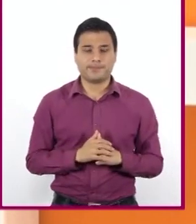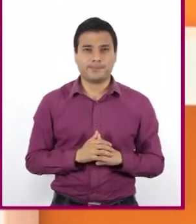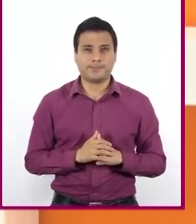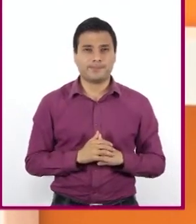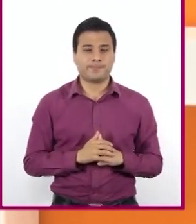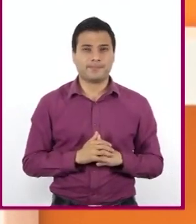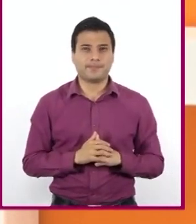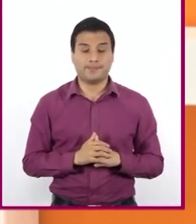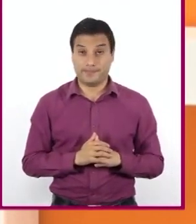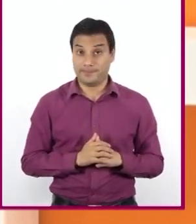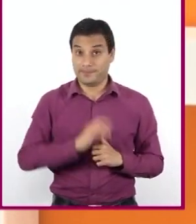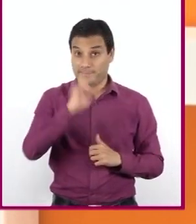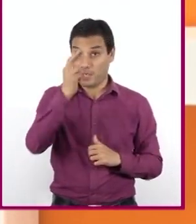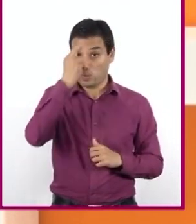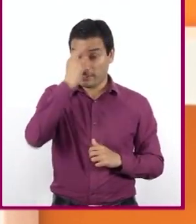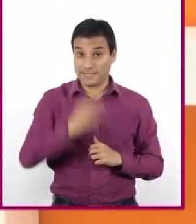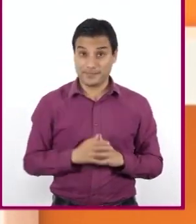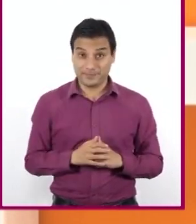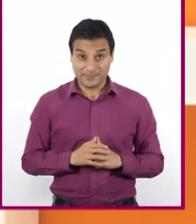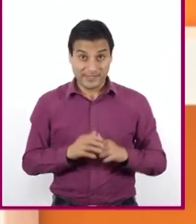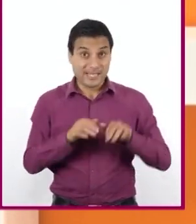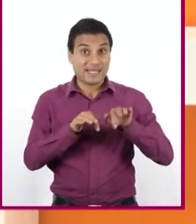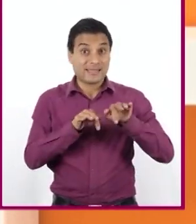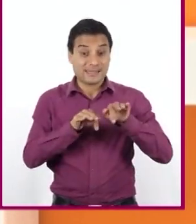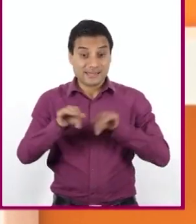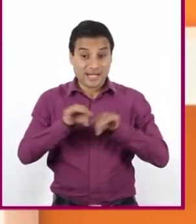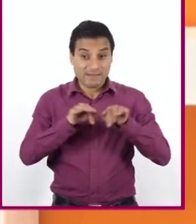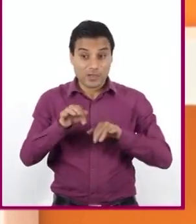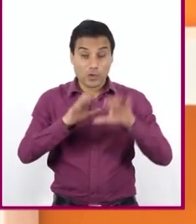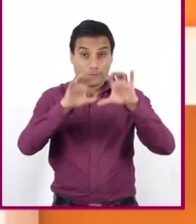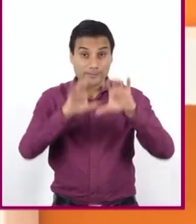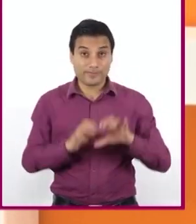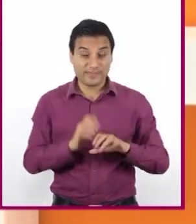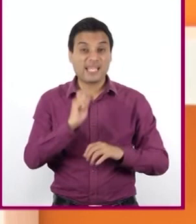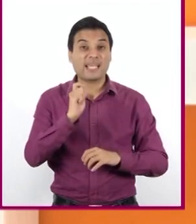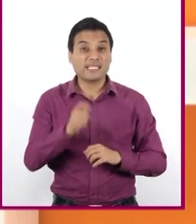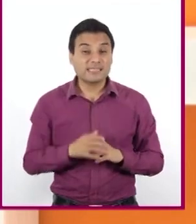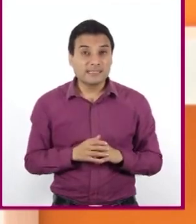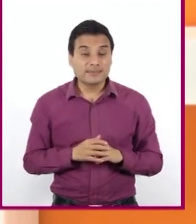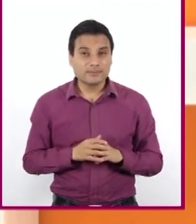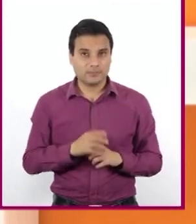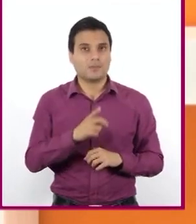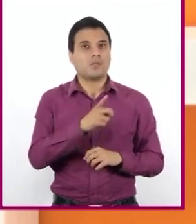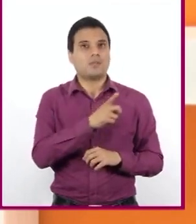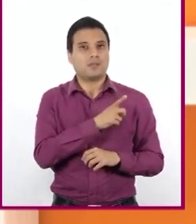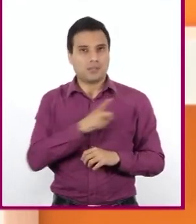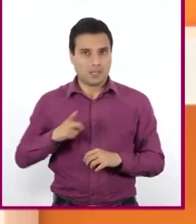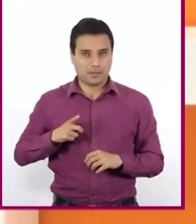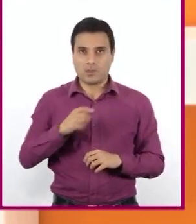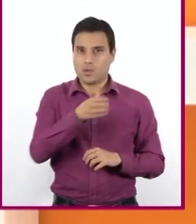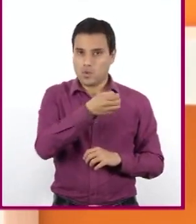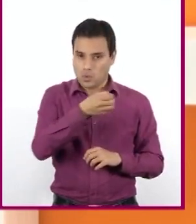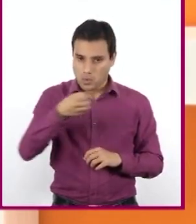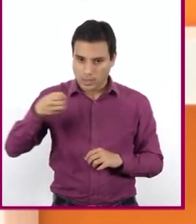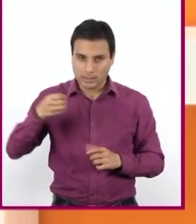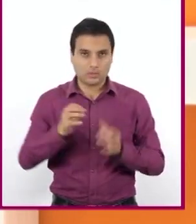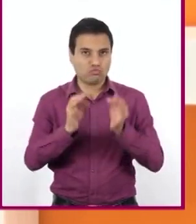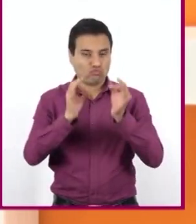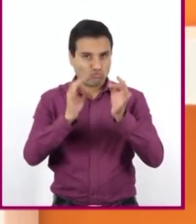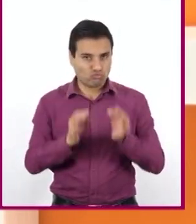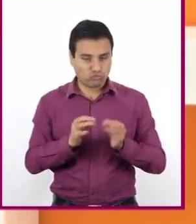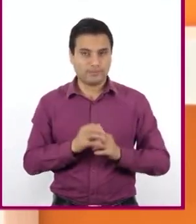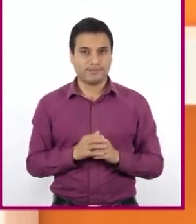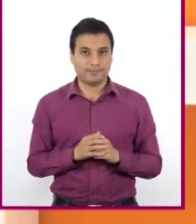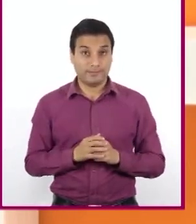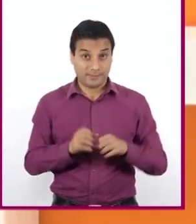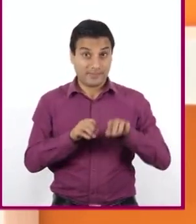Tomen en cuenta que un trabajo colaborativo implica una mejor organización de actividades. Si es